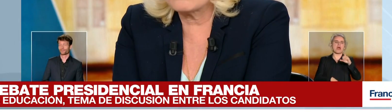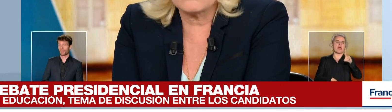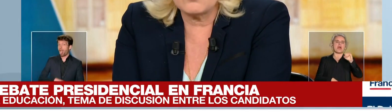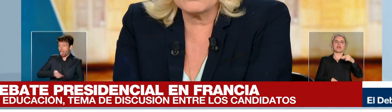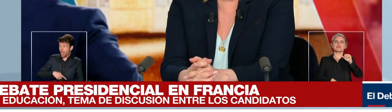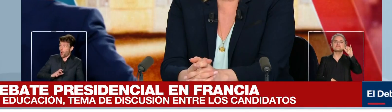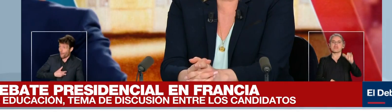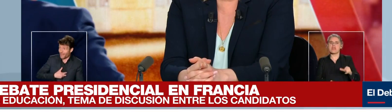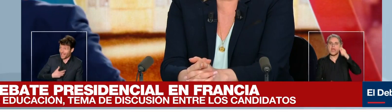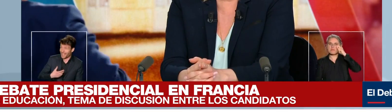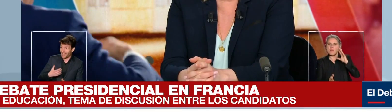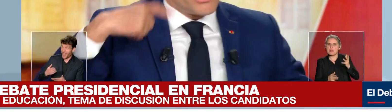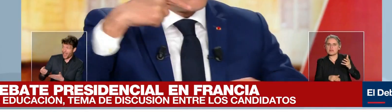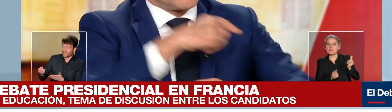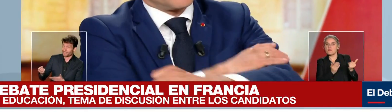Se demoró, señor Le Pen.